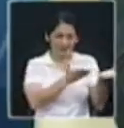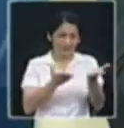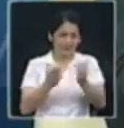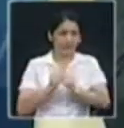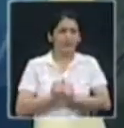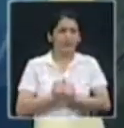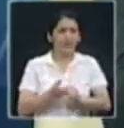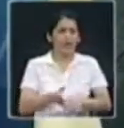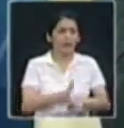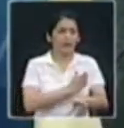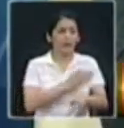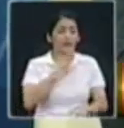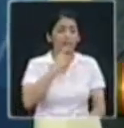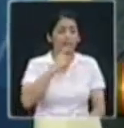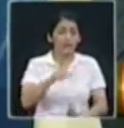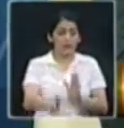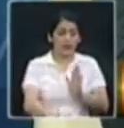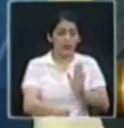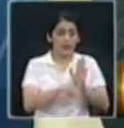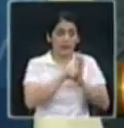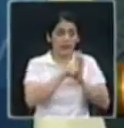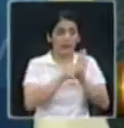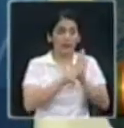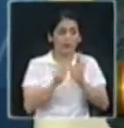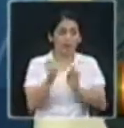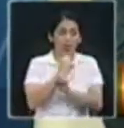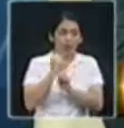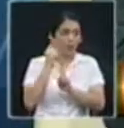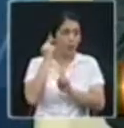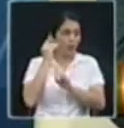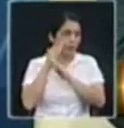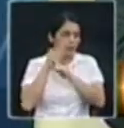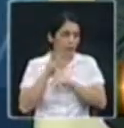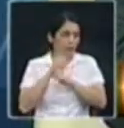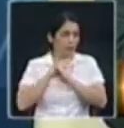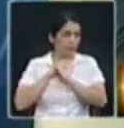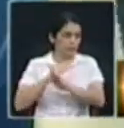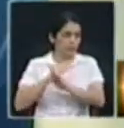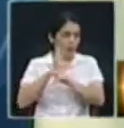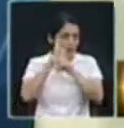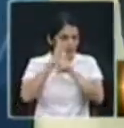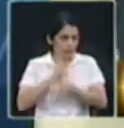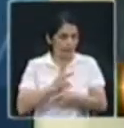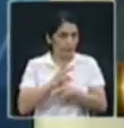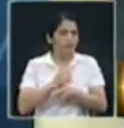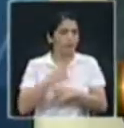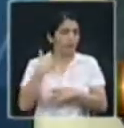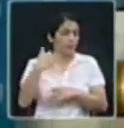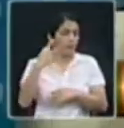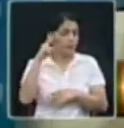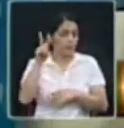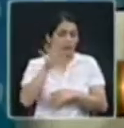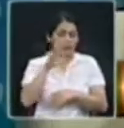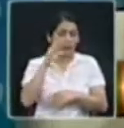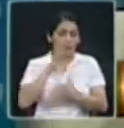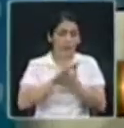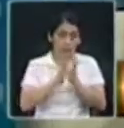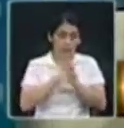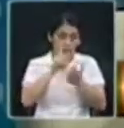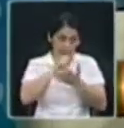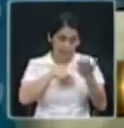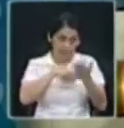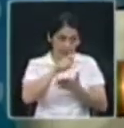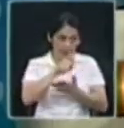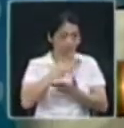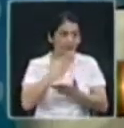acá, se ha dicho será aprobada el 25 de noviembre. ¿Cómo avanza? Bienvenida. Bueno, muy amable, gracias. De igual